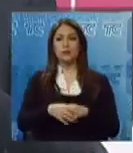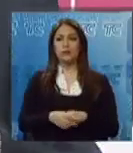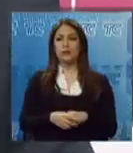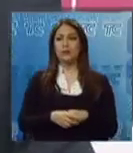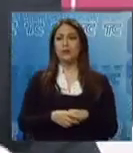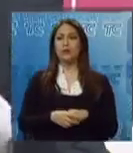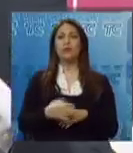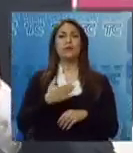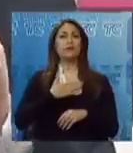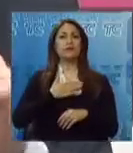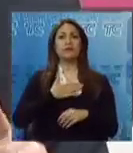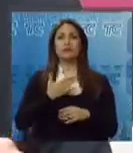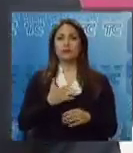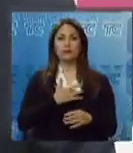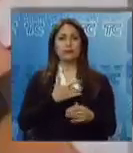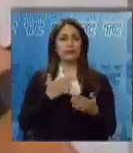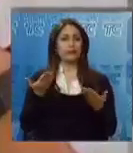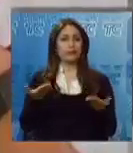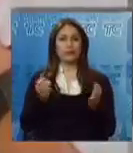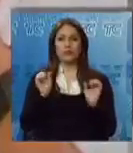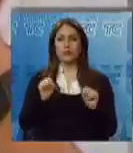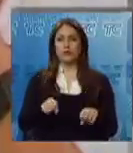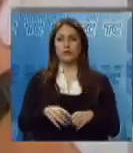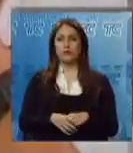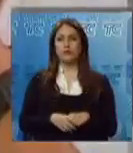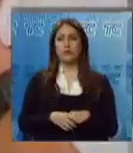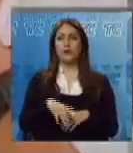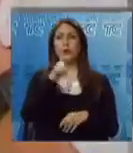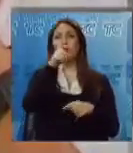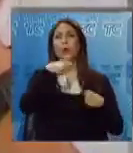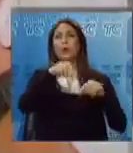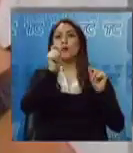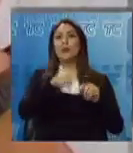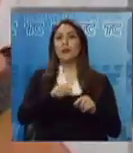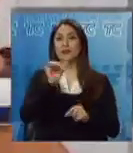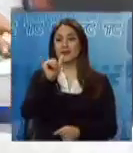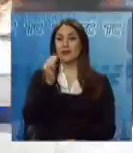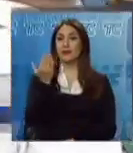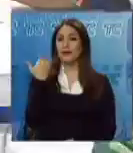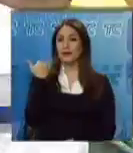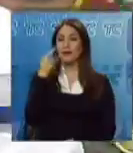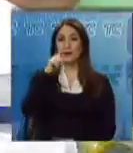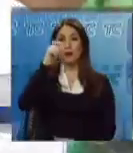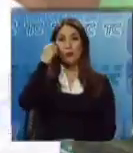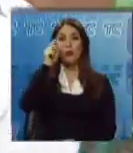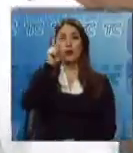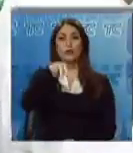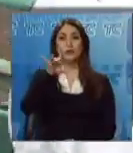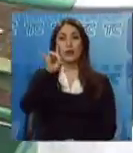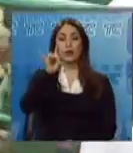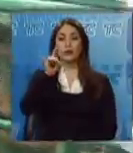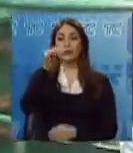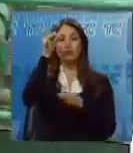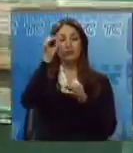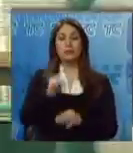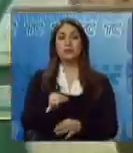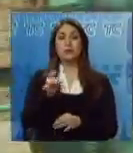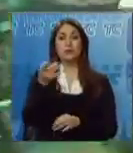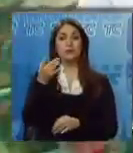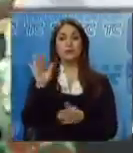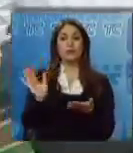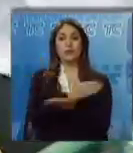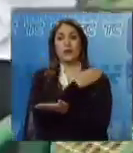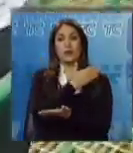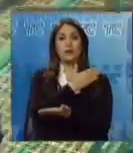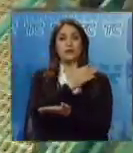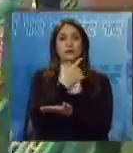con enorme satisfacción. Solo hay un contrato en vigencia. El sábado, el presidente Correa recordó que en 2008 no solo tomó la decisión de expulsar a la empresa Odebrecht